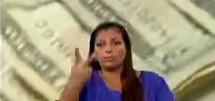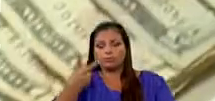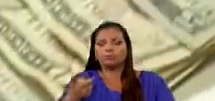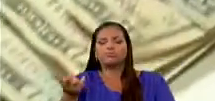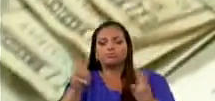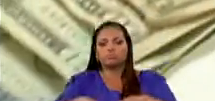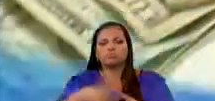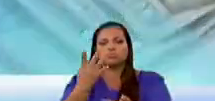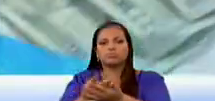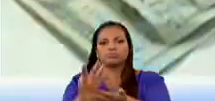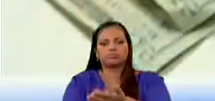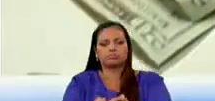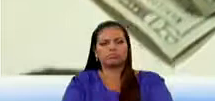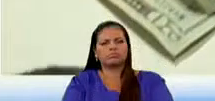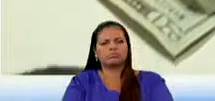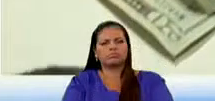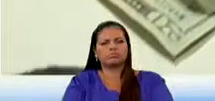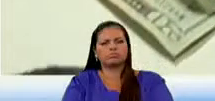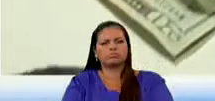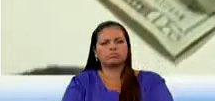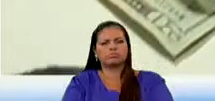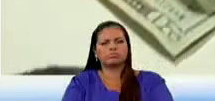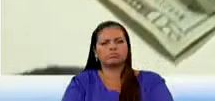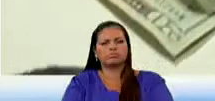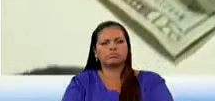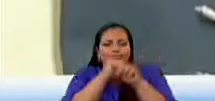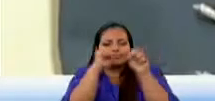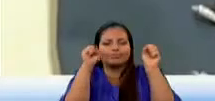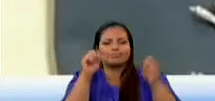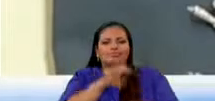que se ejecutó durante la madrugada de hoy.